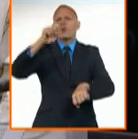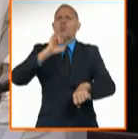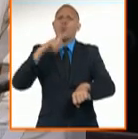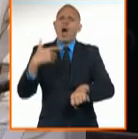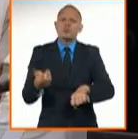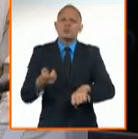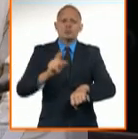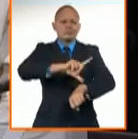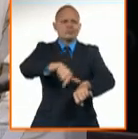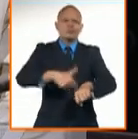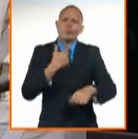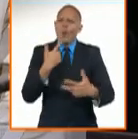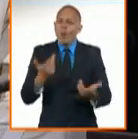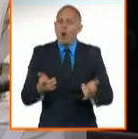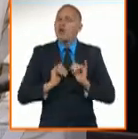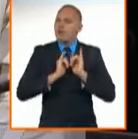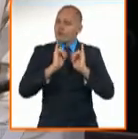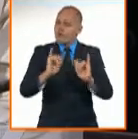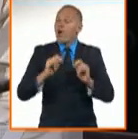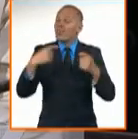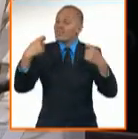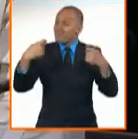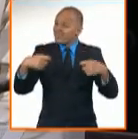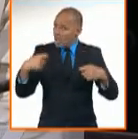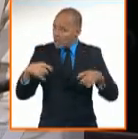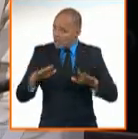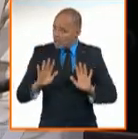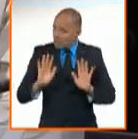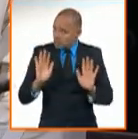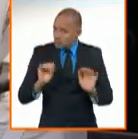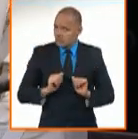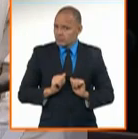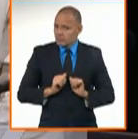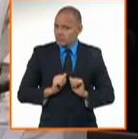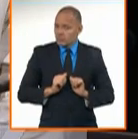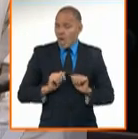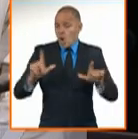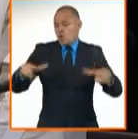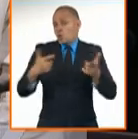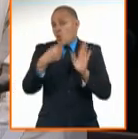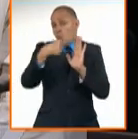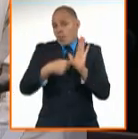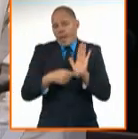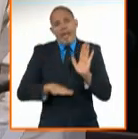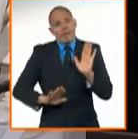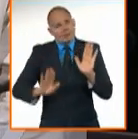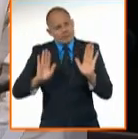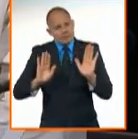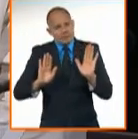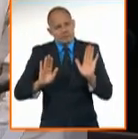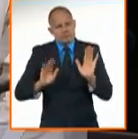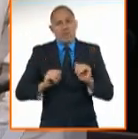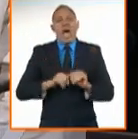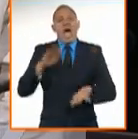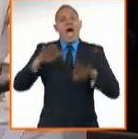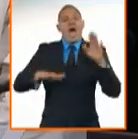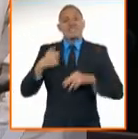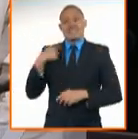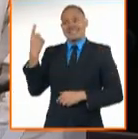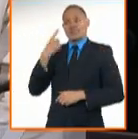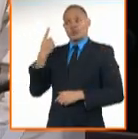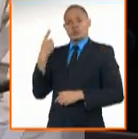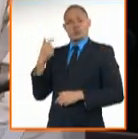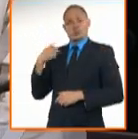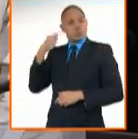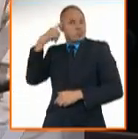las cosas que más tenemos que trabajar también la información ahí en el territorio porque muchas veces a nivel nacional usted no tiene tu información de detalle y hay que